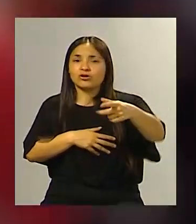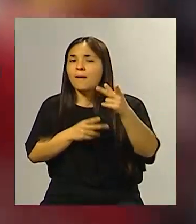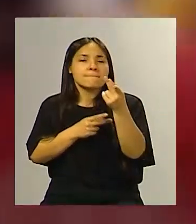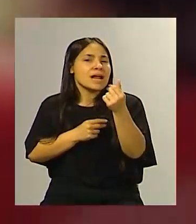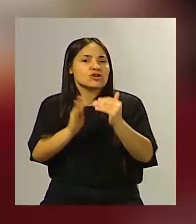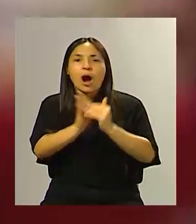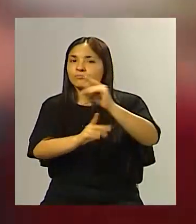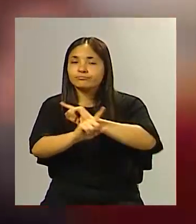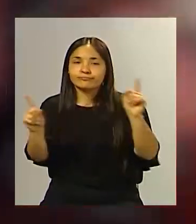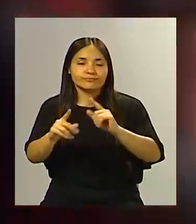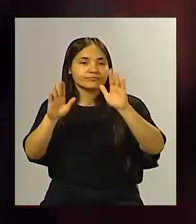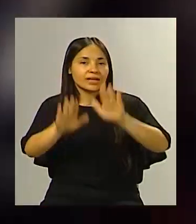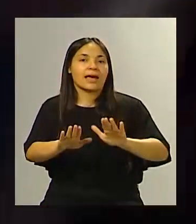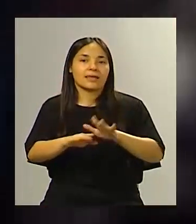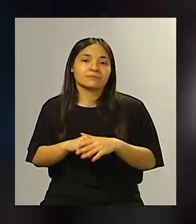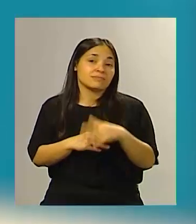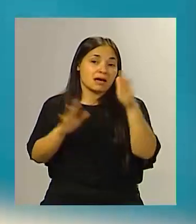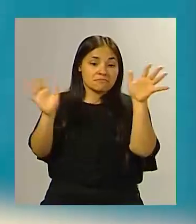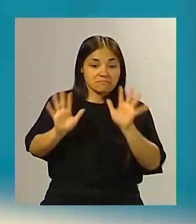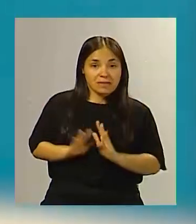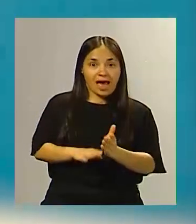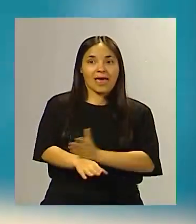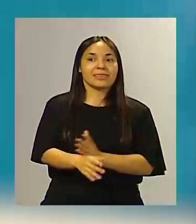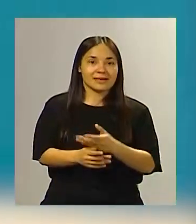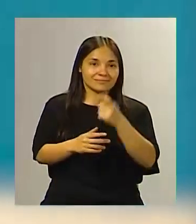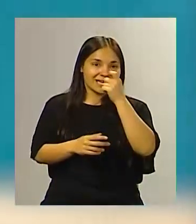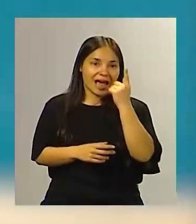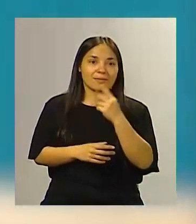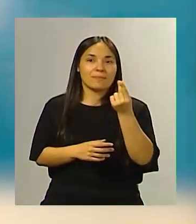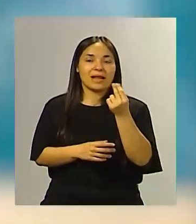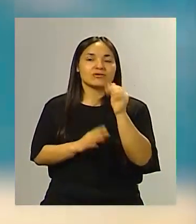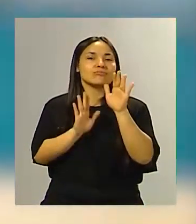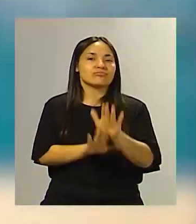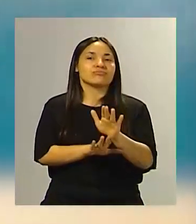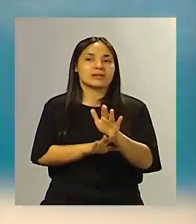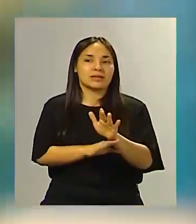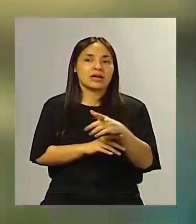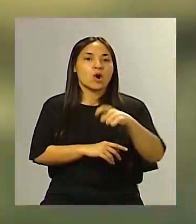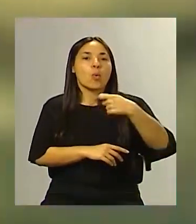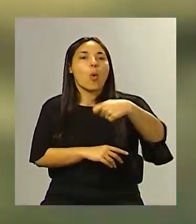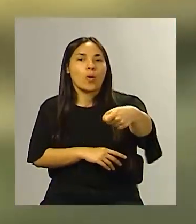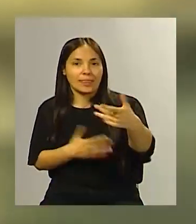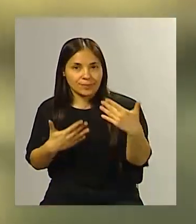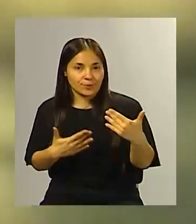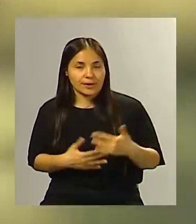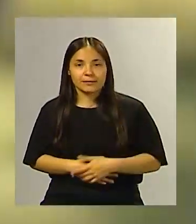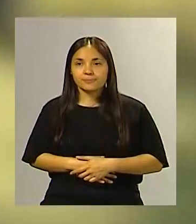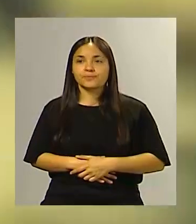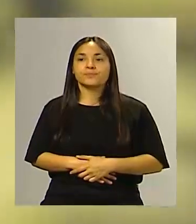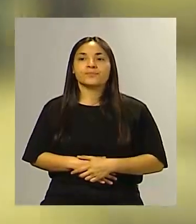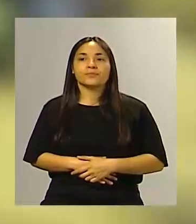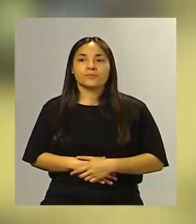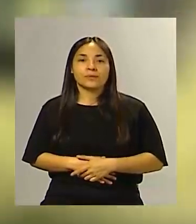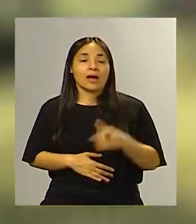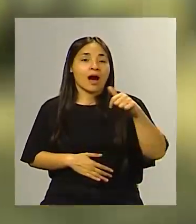congelada. Entonces, quien se organiza rápido tiene ese beneficio de tener el precio congelado y mayor cantidad de cuotas. La realidad es